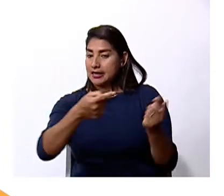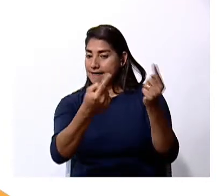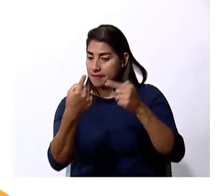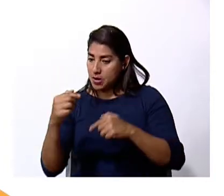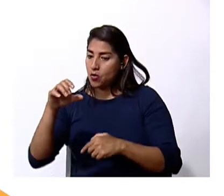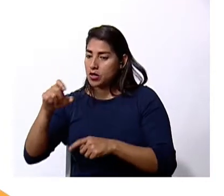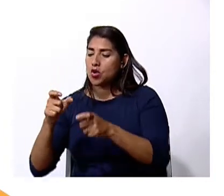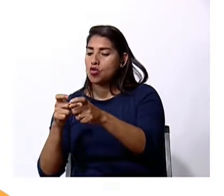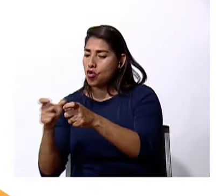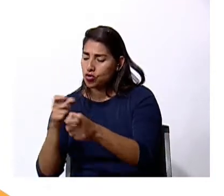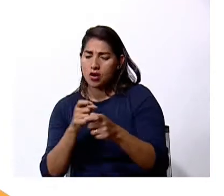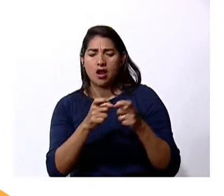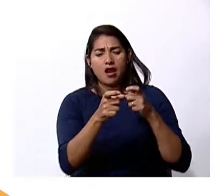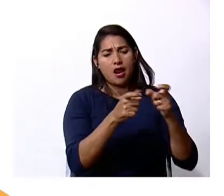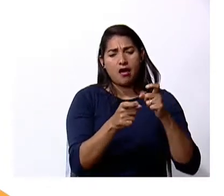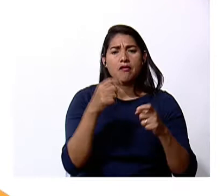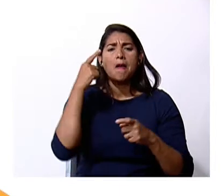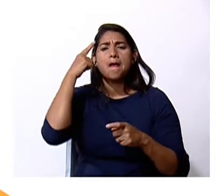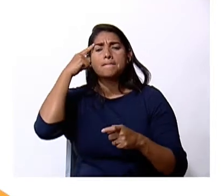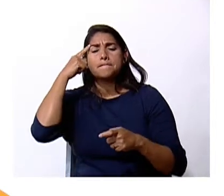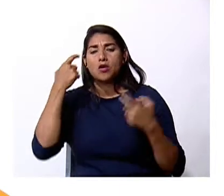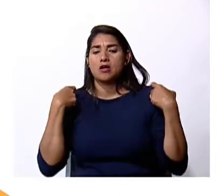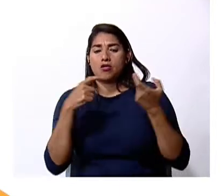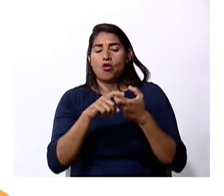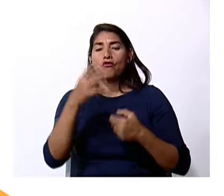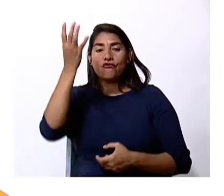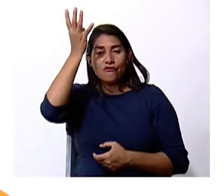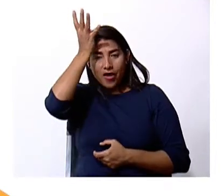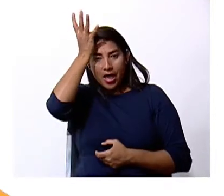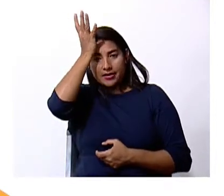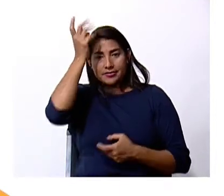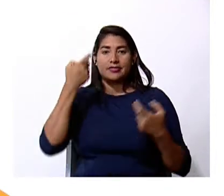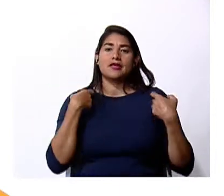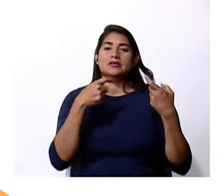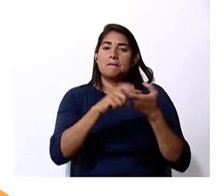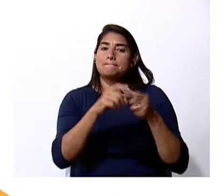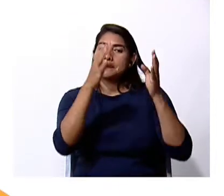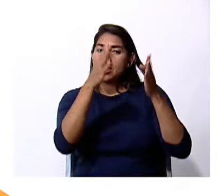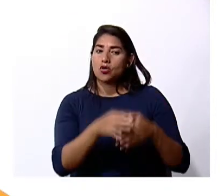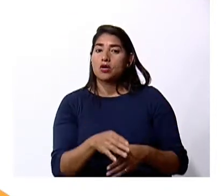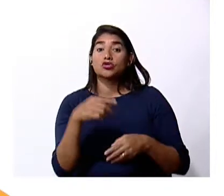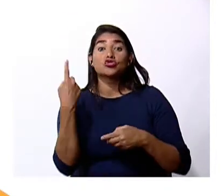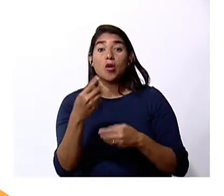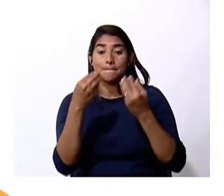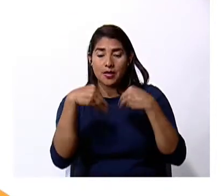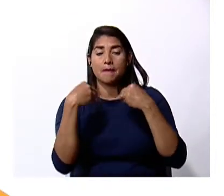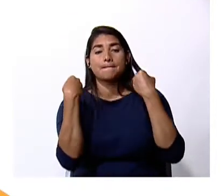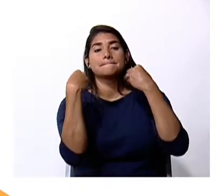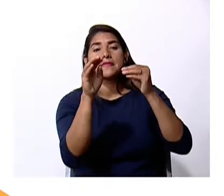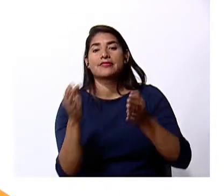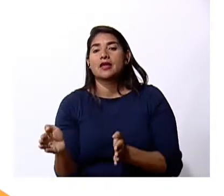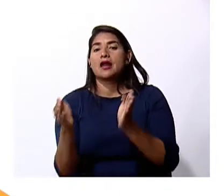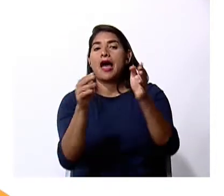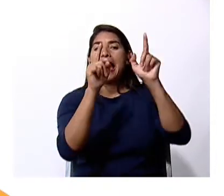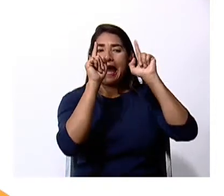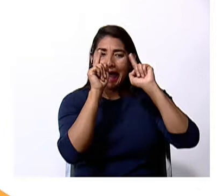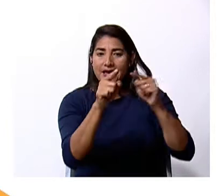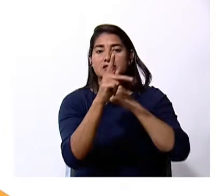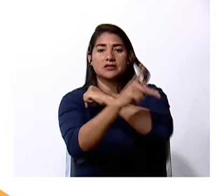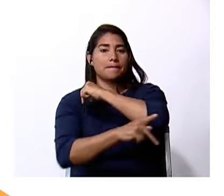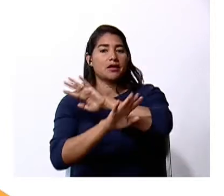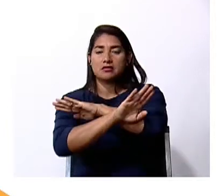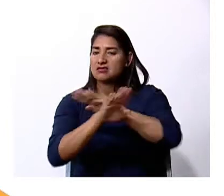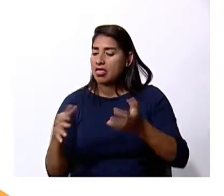pero controlada por la corona española, ya que solo se le podía vender a este país.